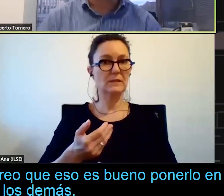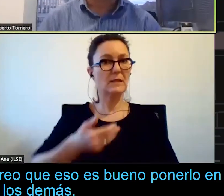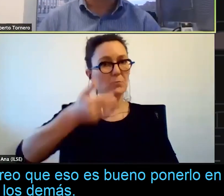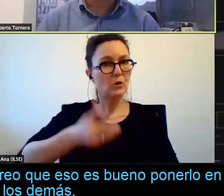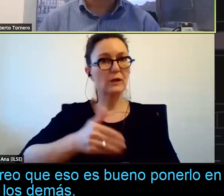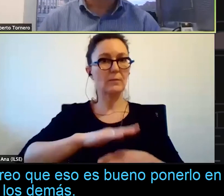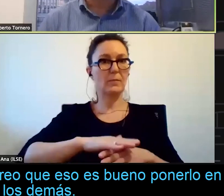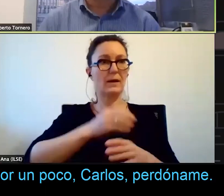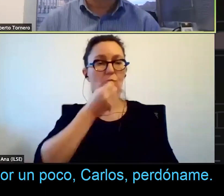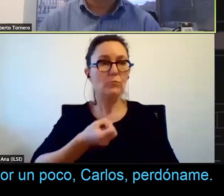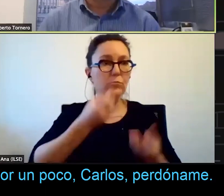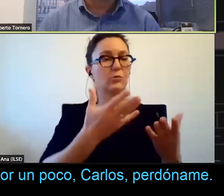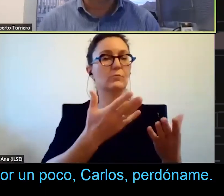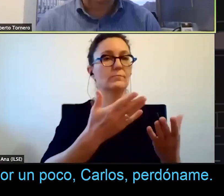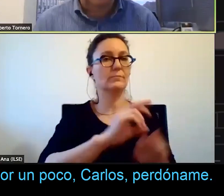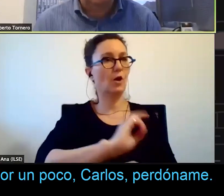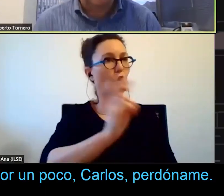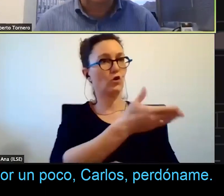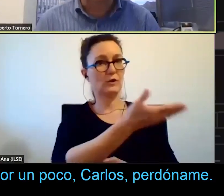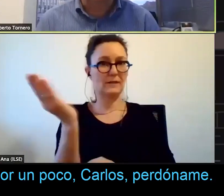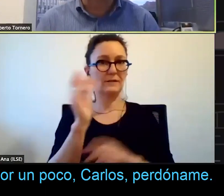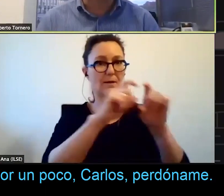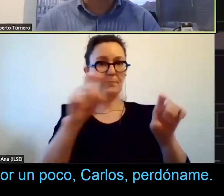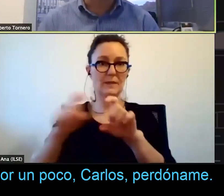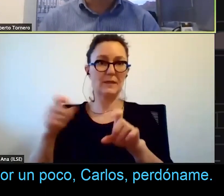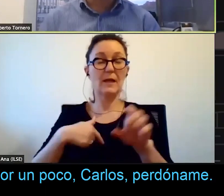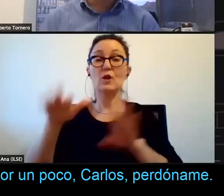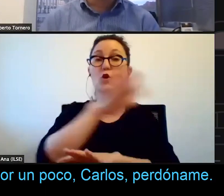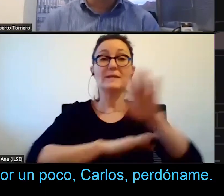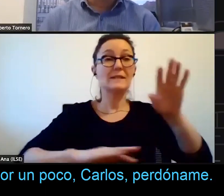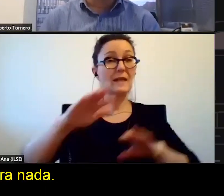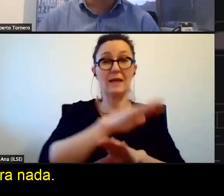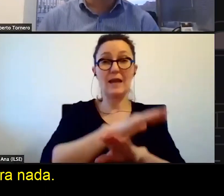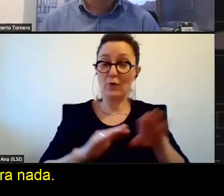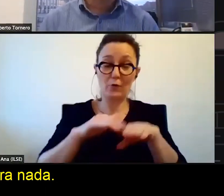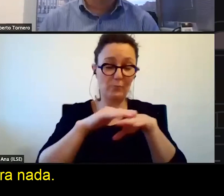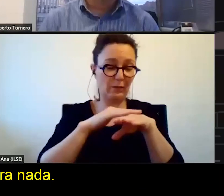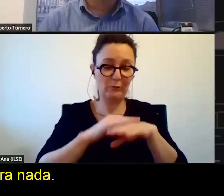demás. No sé si me he enrollado, Carlos, a lo mejor un poco. Perdóname. No.